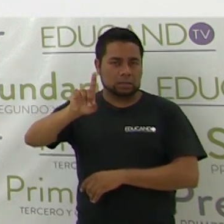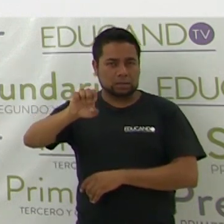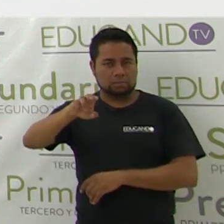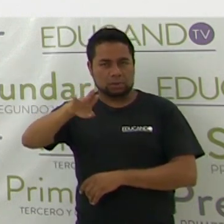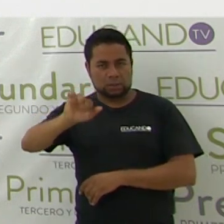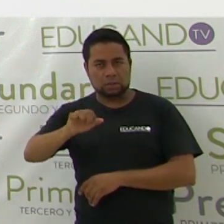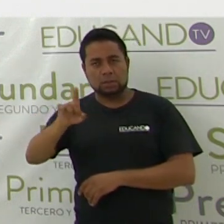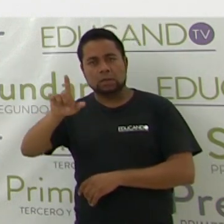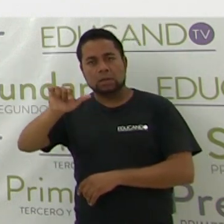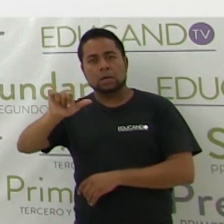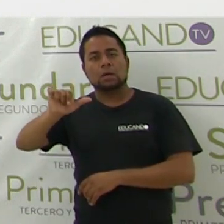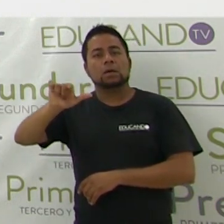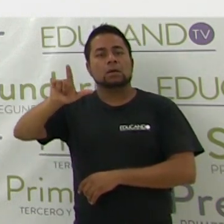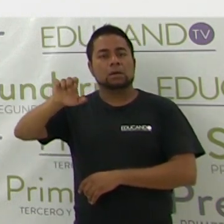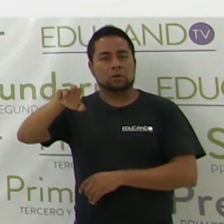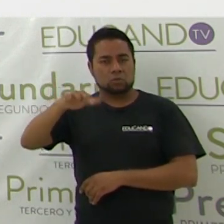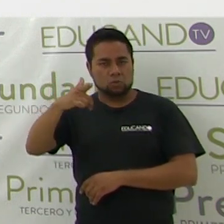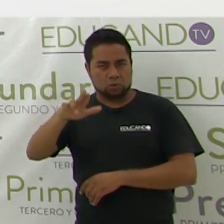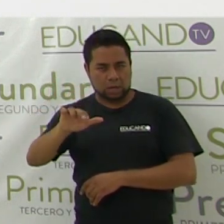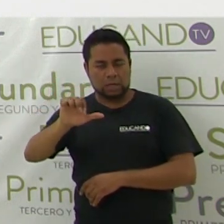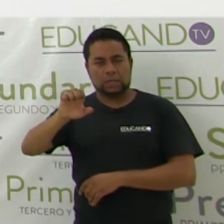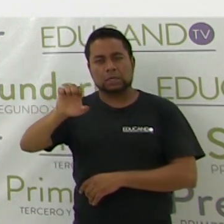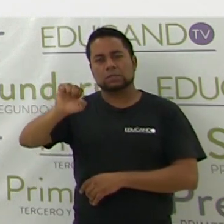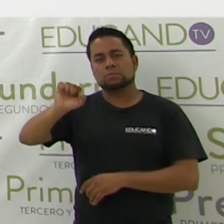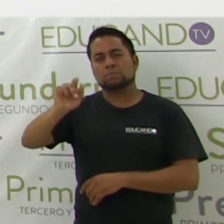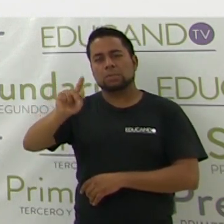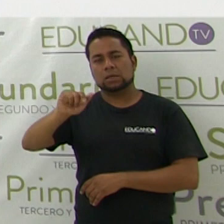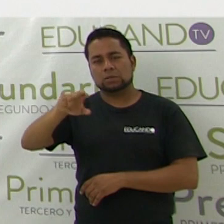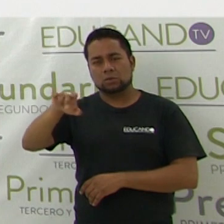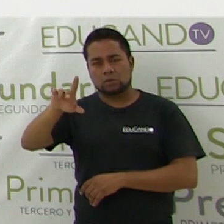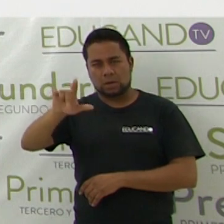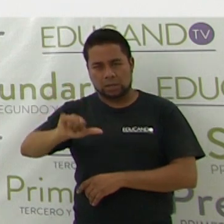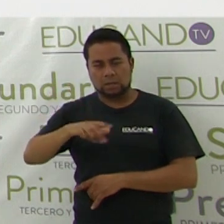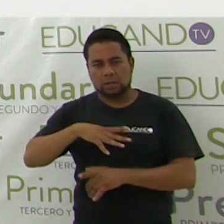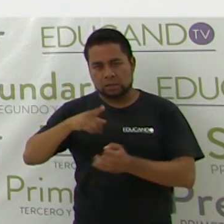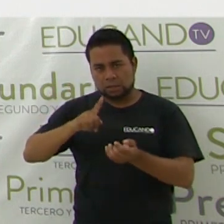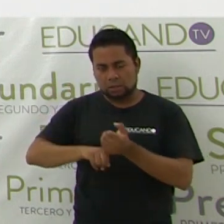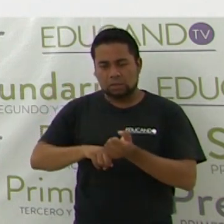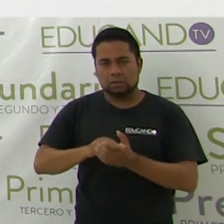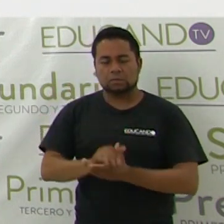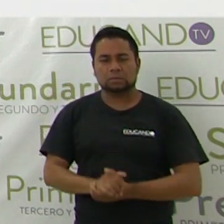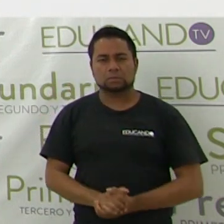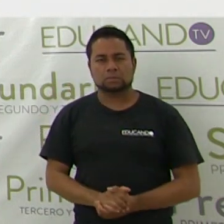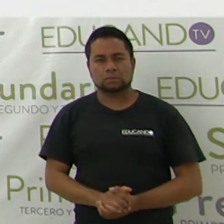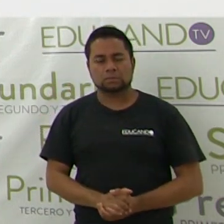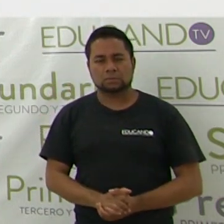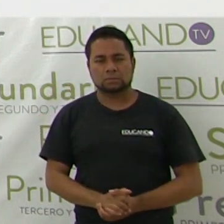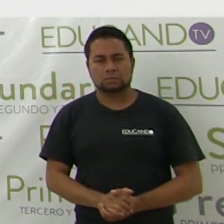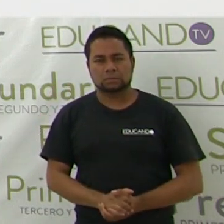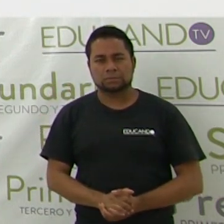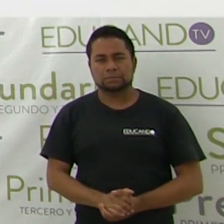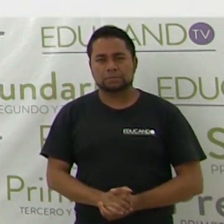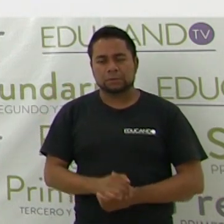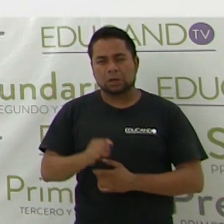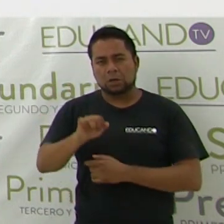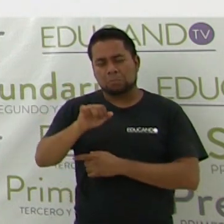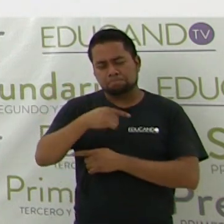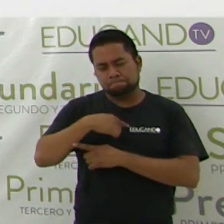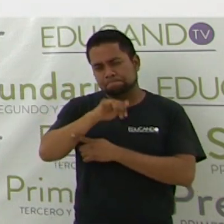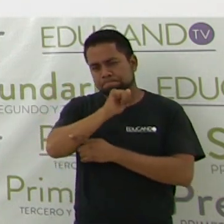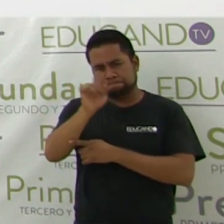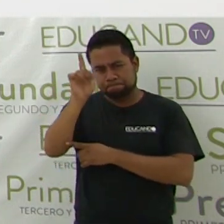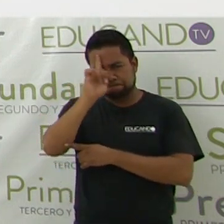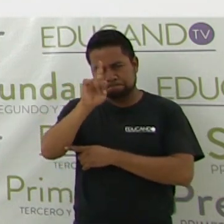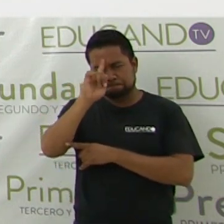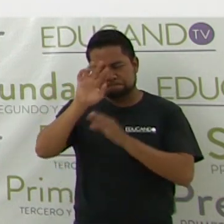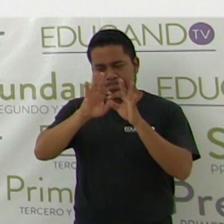bien, pues entonces ya pasamos entonces de la segunda estrategia de lectura. Ahora yo sugiero otra, el